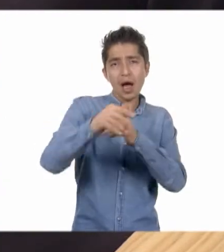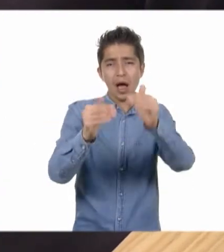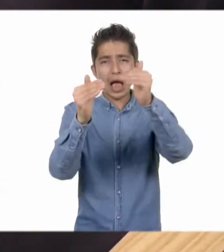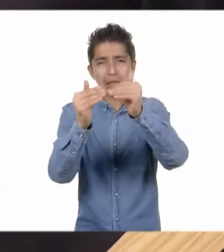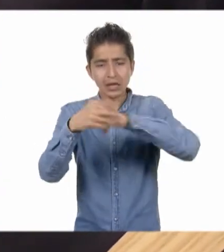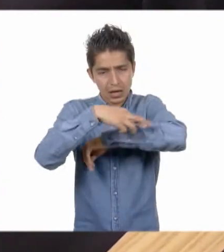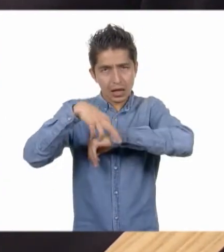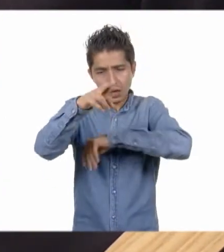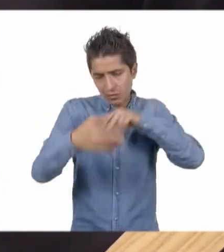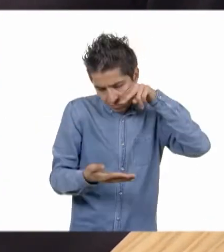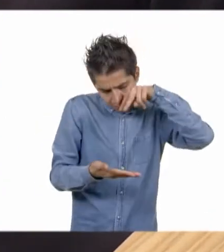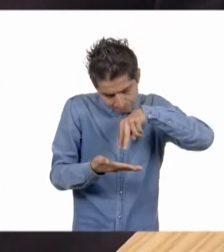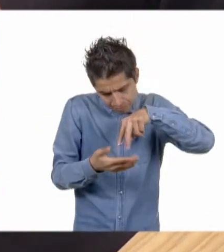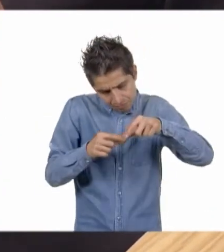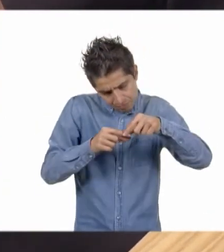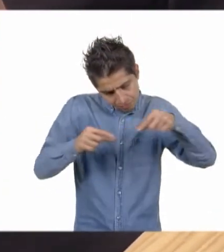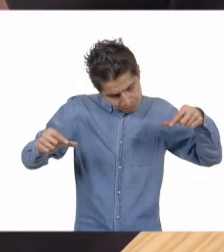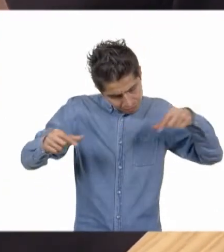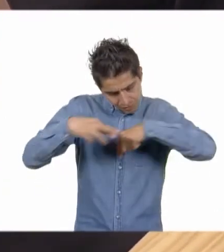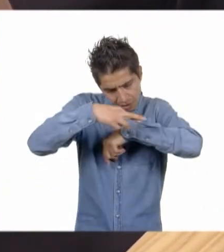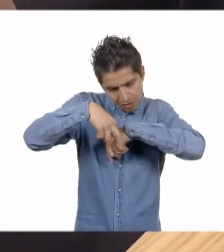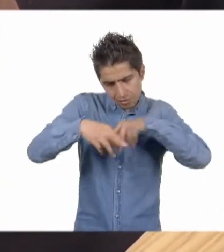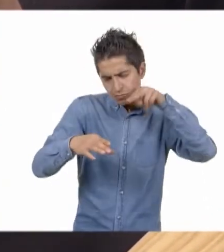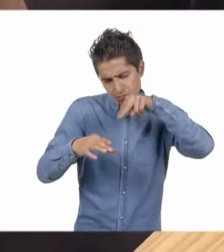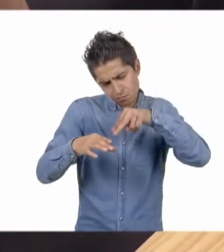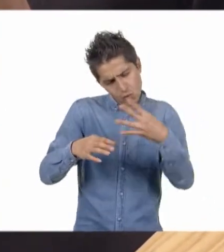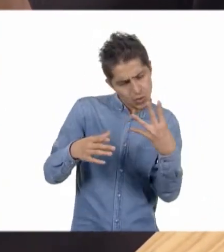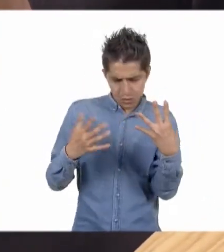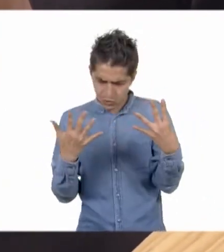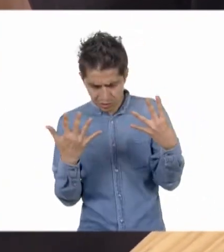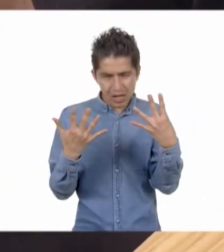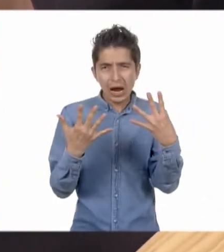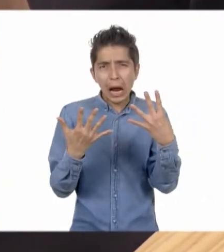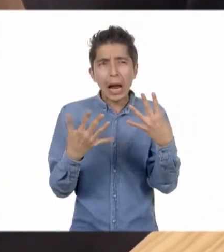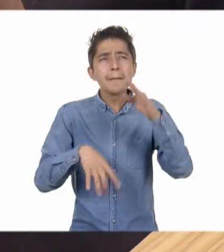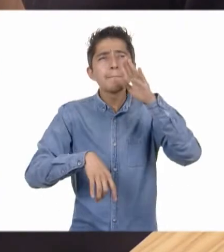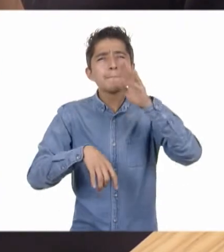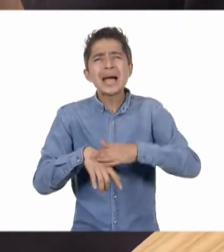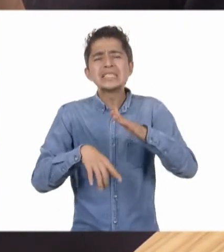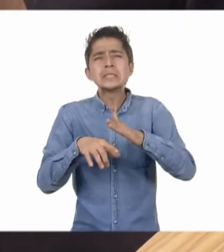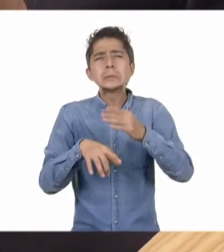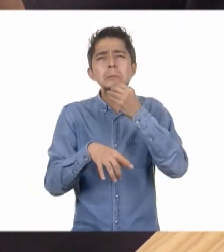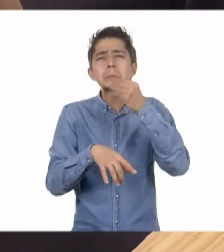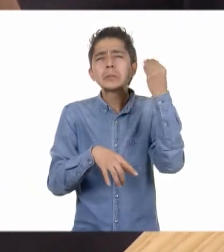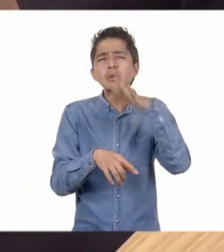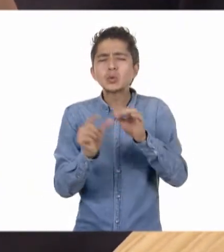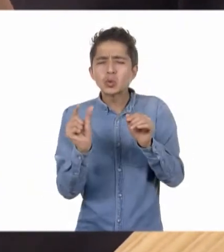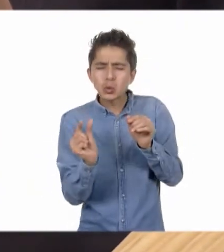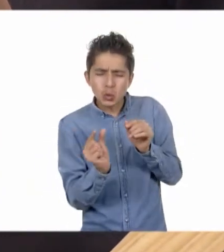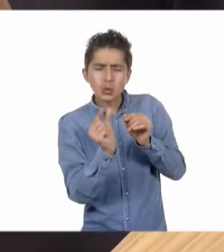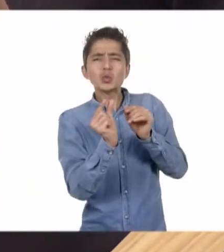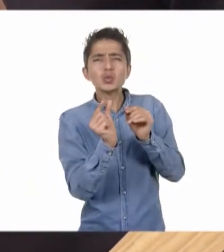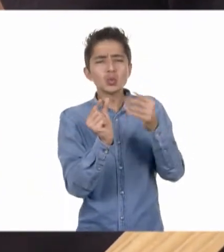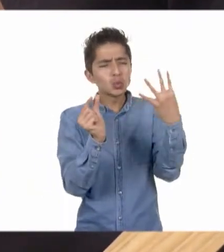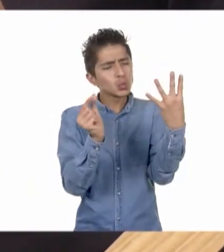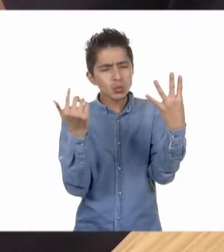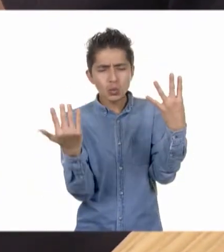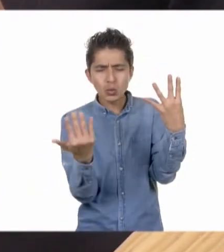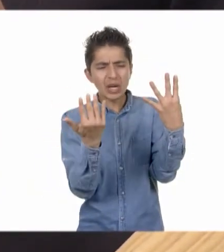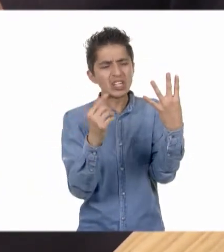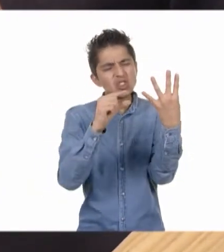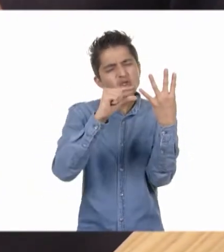casas van a ver que en sus propias reglas encontrarán unas rayas chiquititas entre el 4 y el 5. Y esas